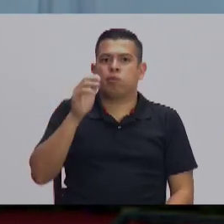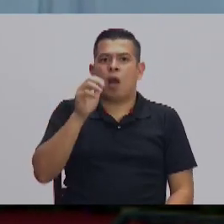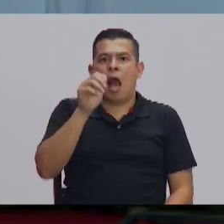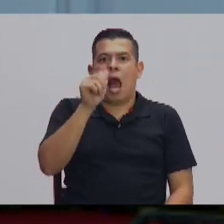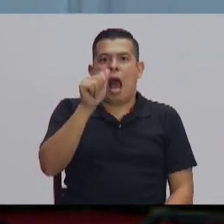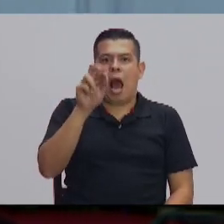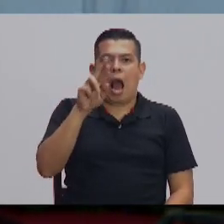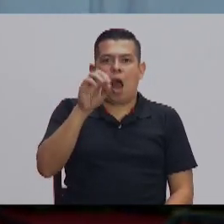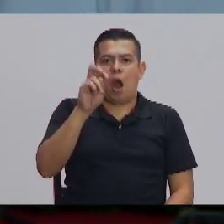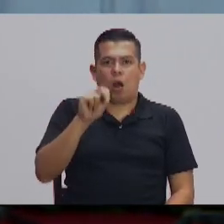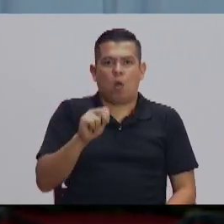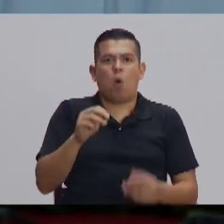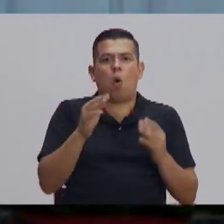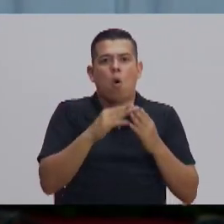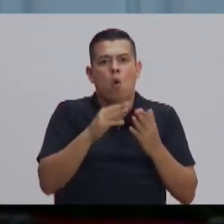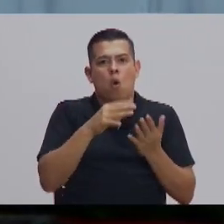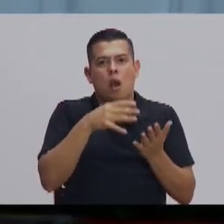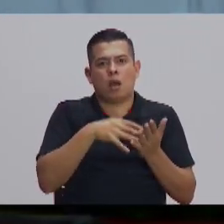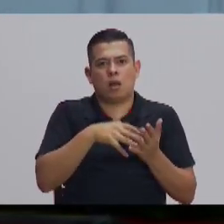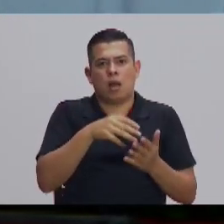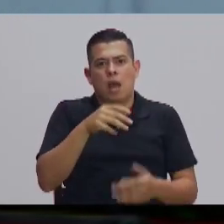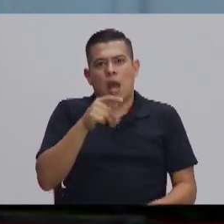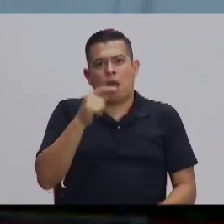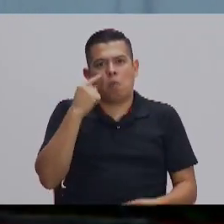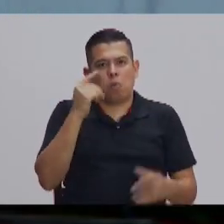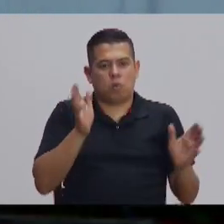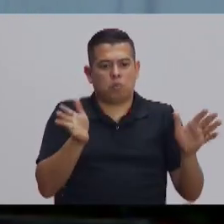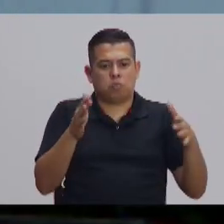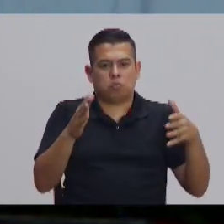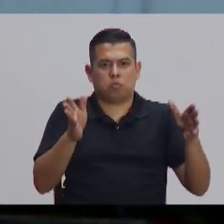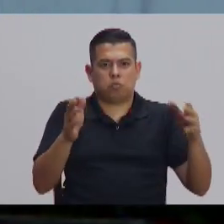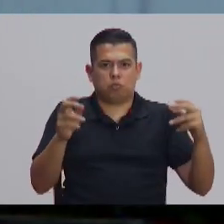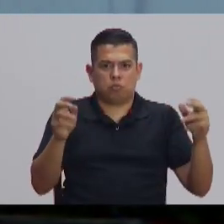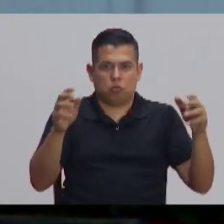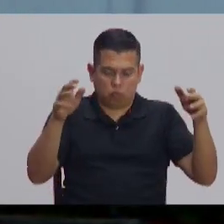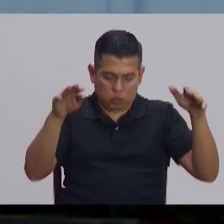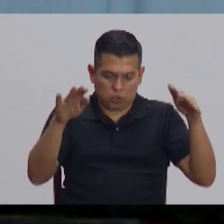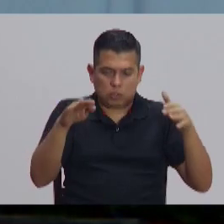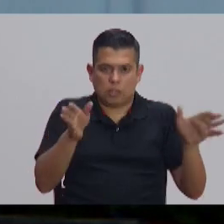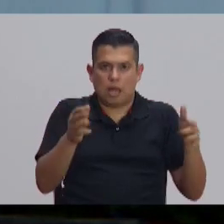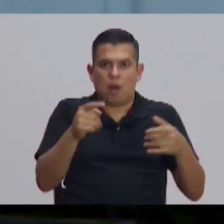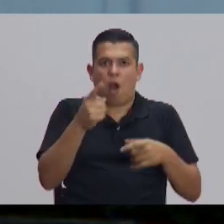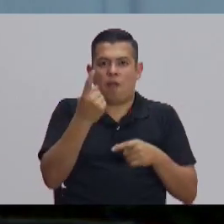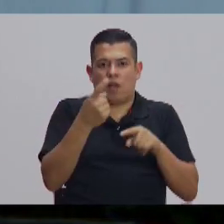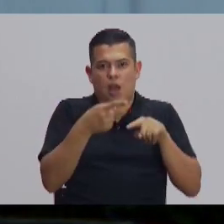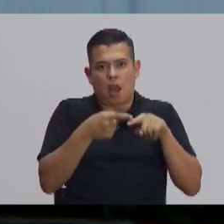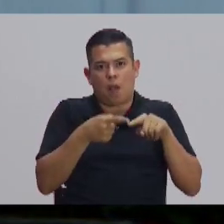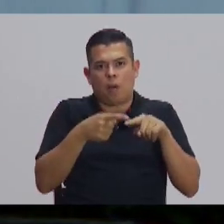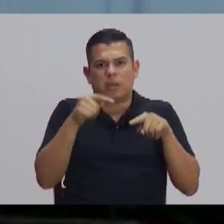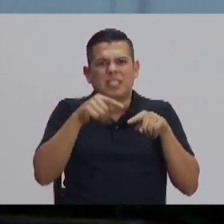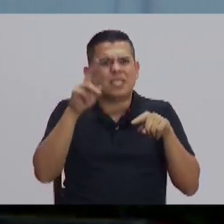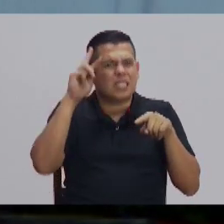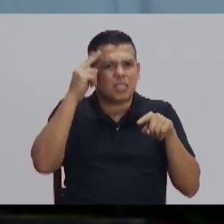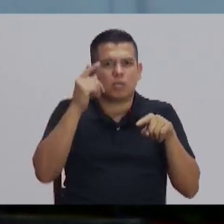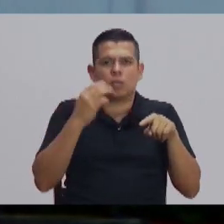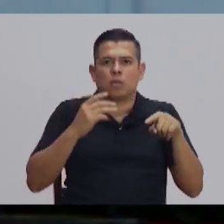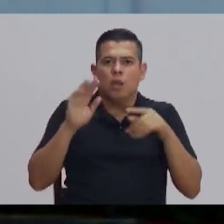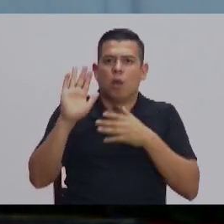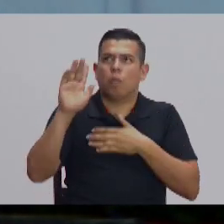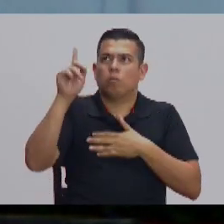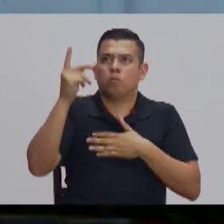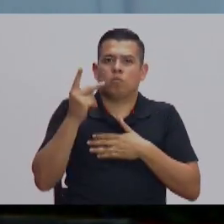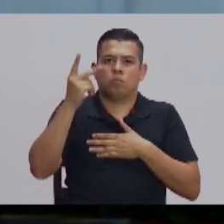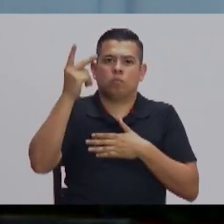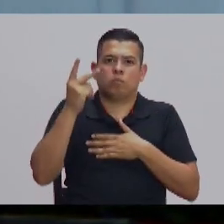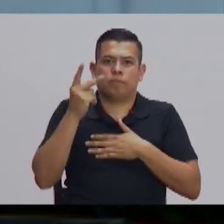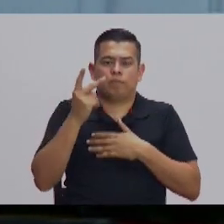vieron la tribu de leví vieron el tabernáculo pero ellos no habían sido circuncidados entonces en